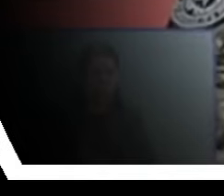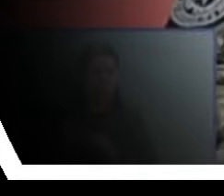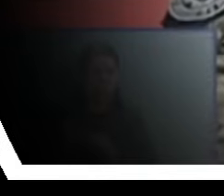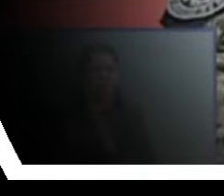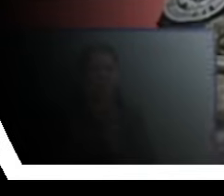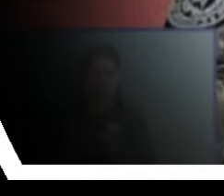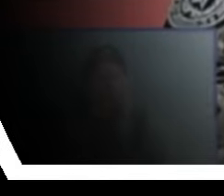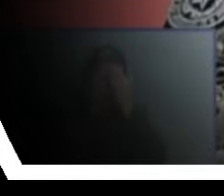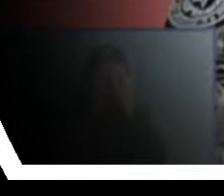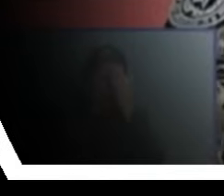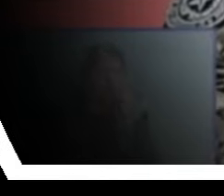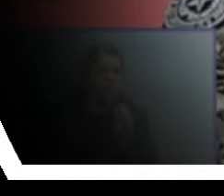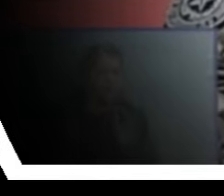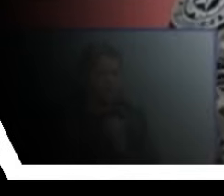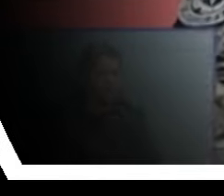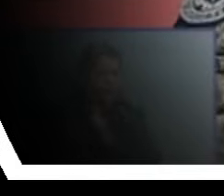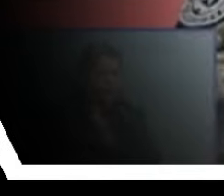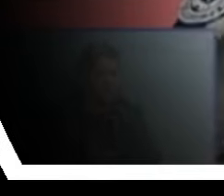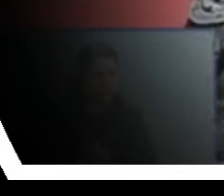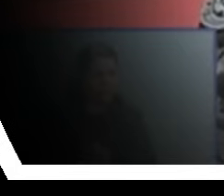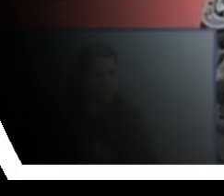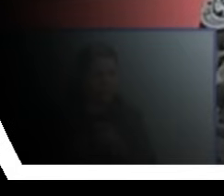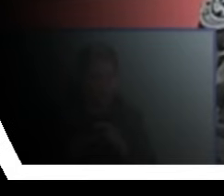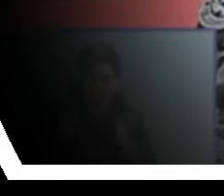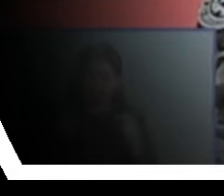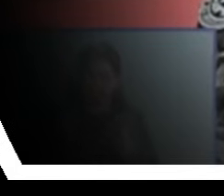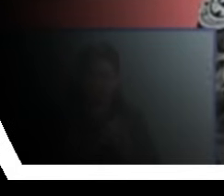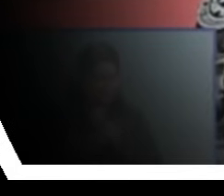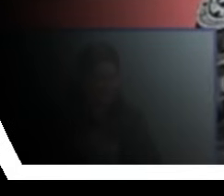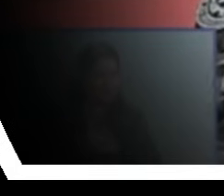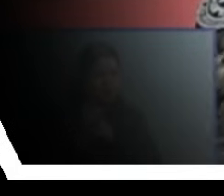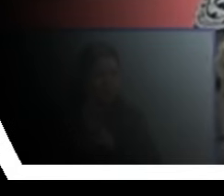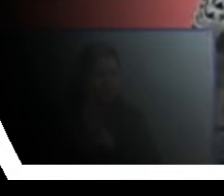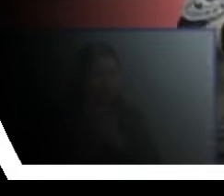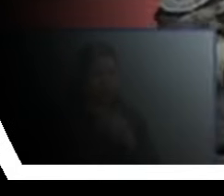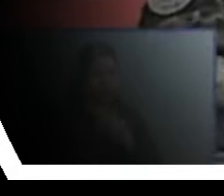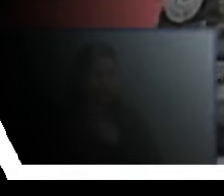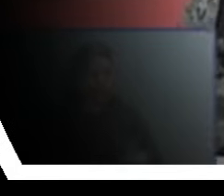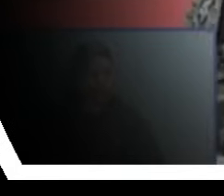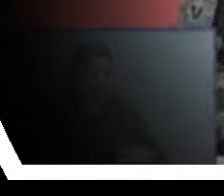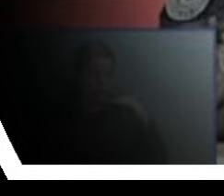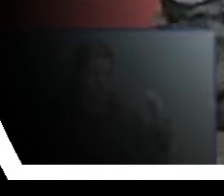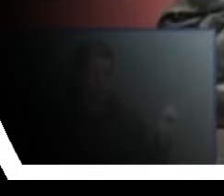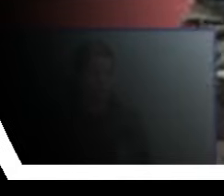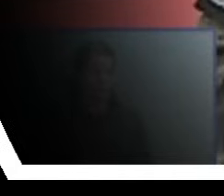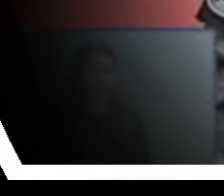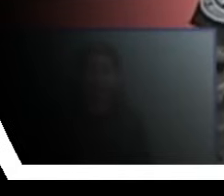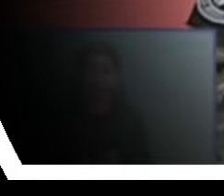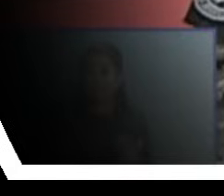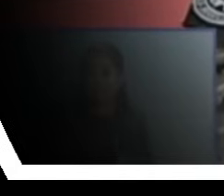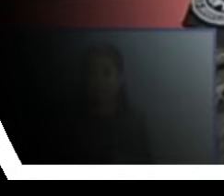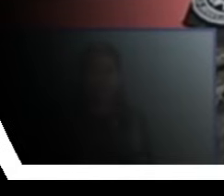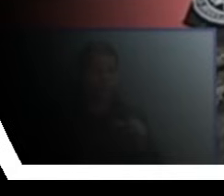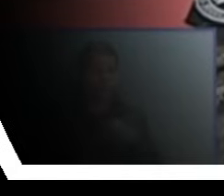quiere saber cómo es que se le establecen esos anillos de seguridad al señor presidente de la república bastante dudoso lo otro